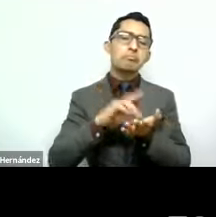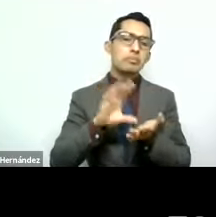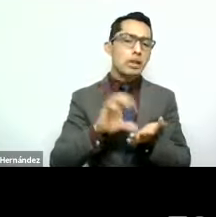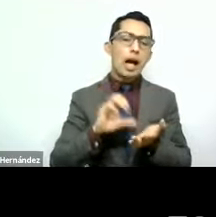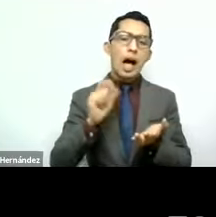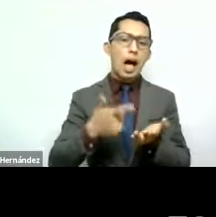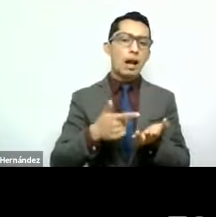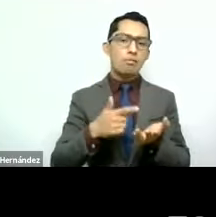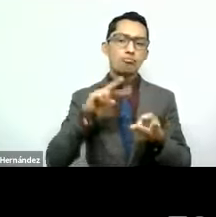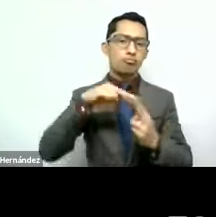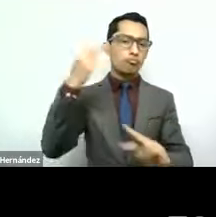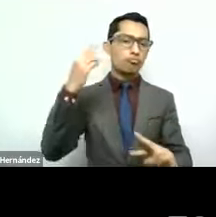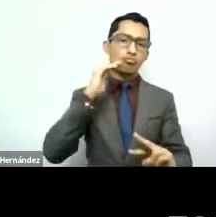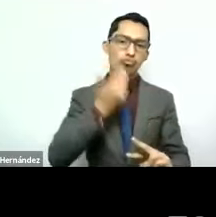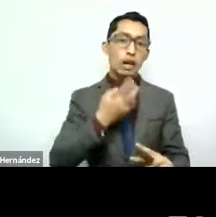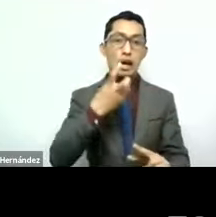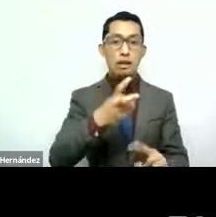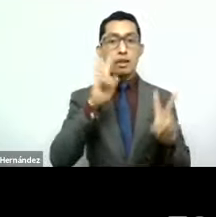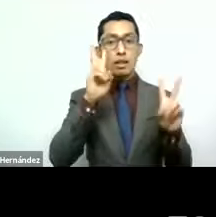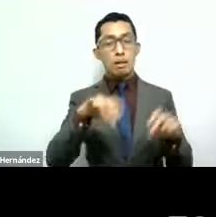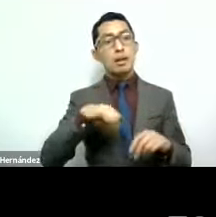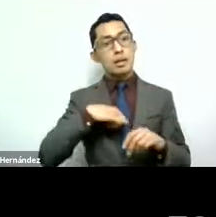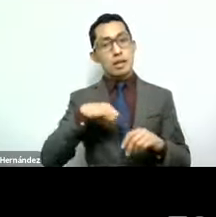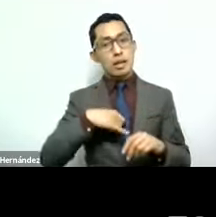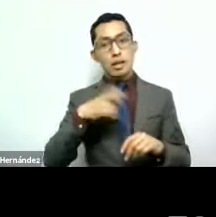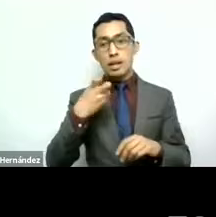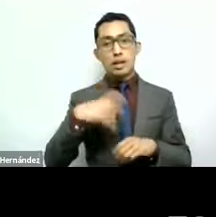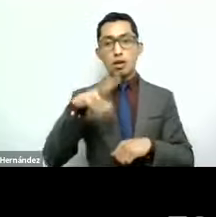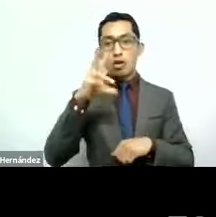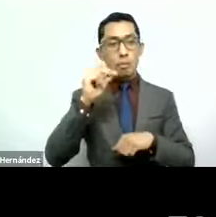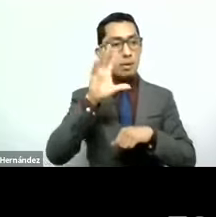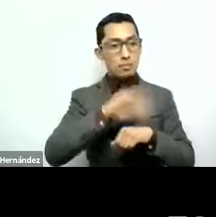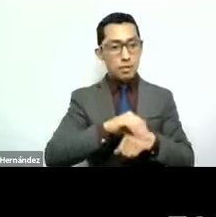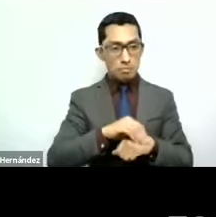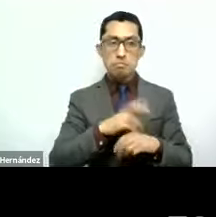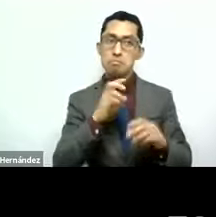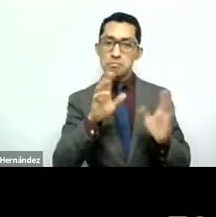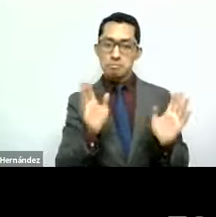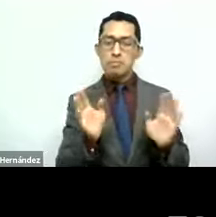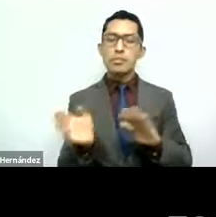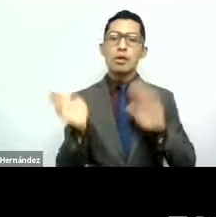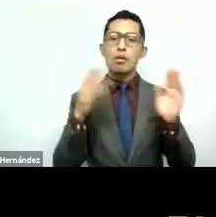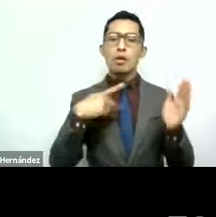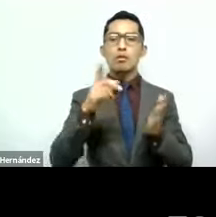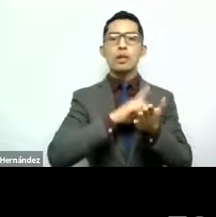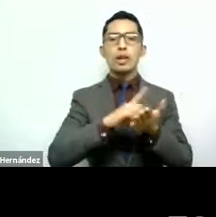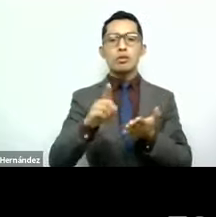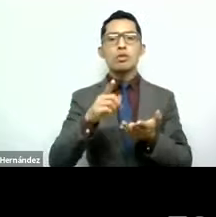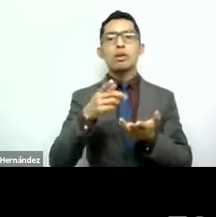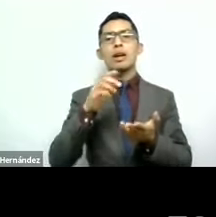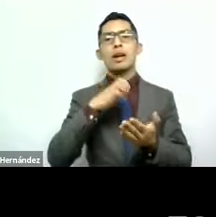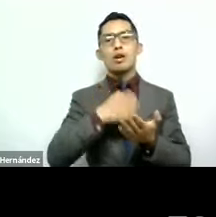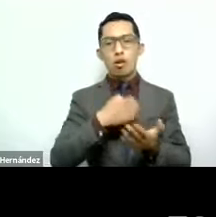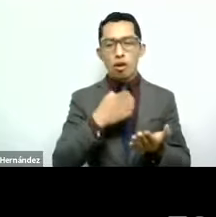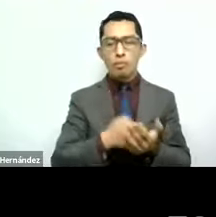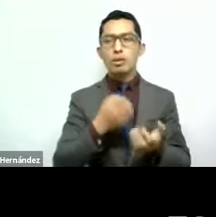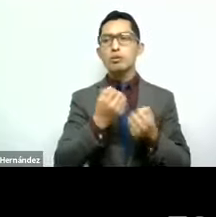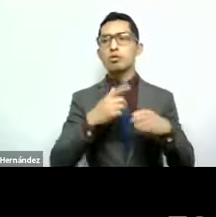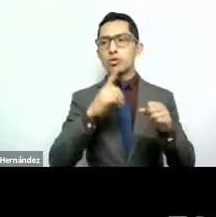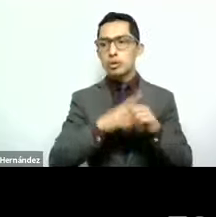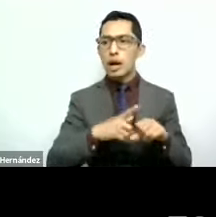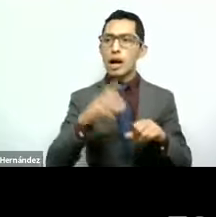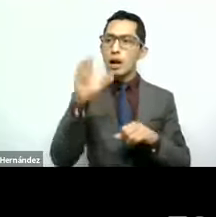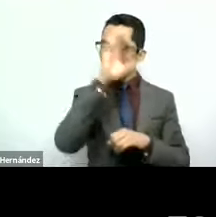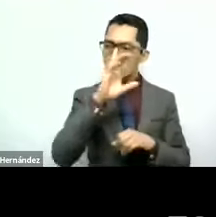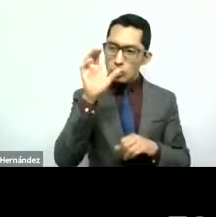parece que ese es un asunto interesante. O hay que empezar a hablar de los derechos económicos, sociales, culturales y ambientales.